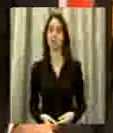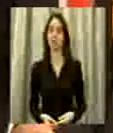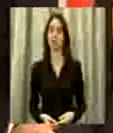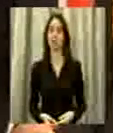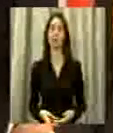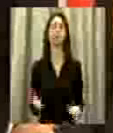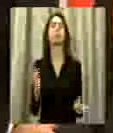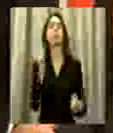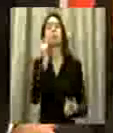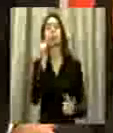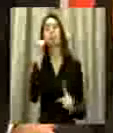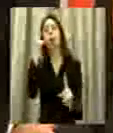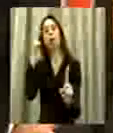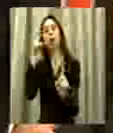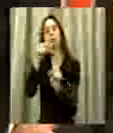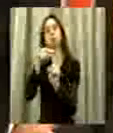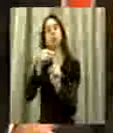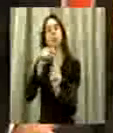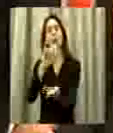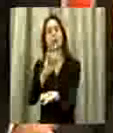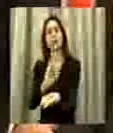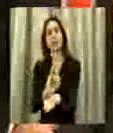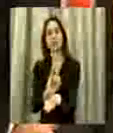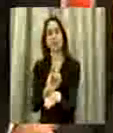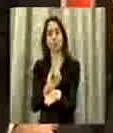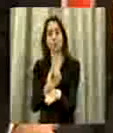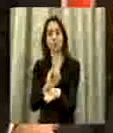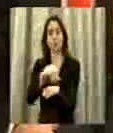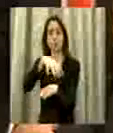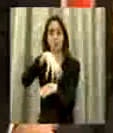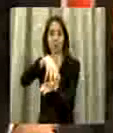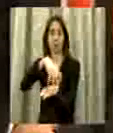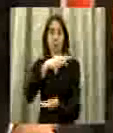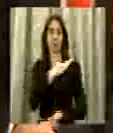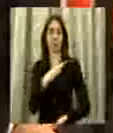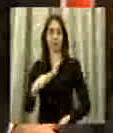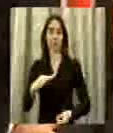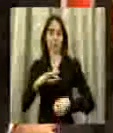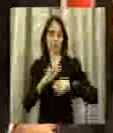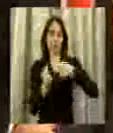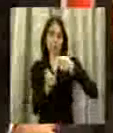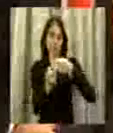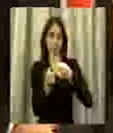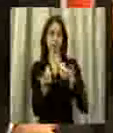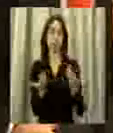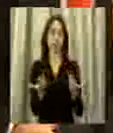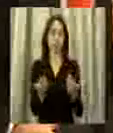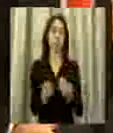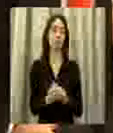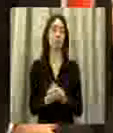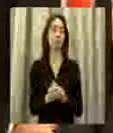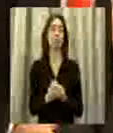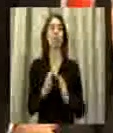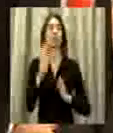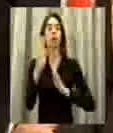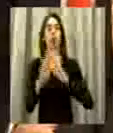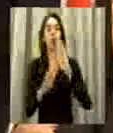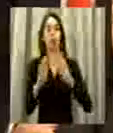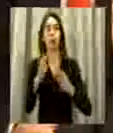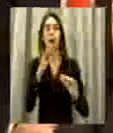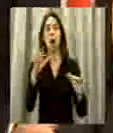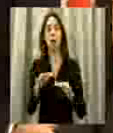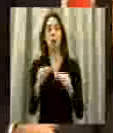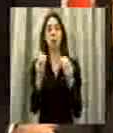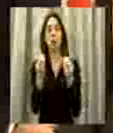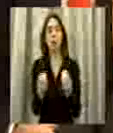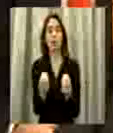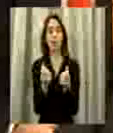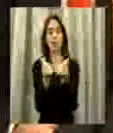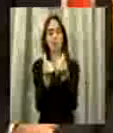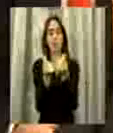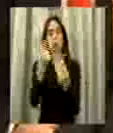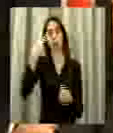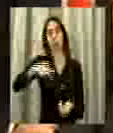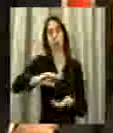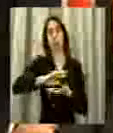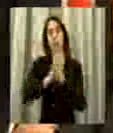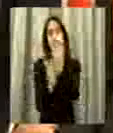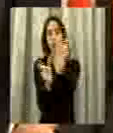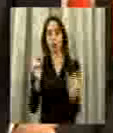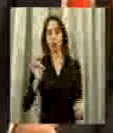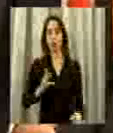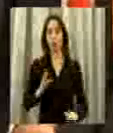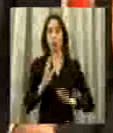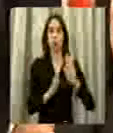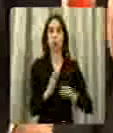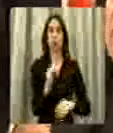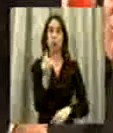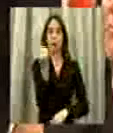¿Cuál es la misión institucional del Ministerio de Hacienda? Bueno, cuidar y utilizar bien los recursos que son de todos los chilenos. Cuidar